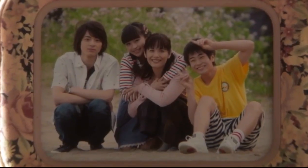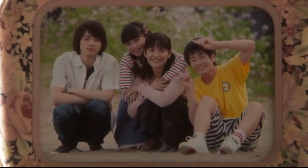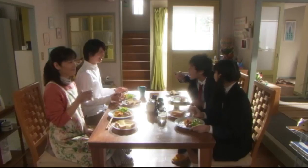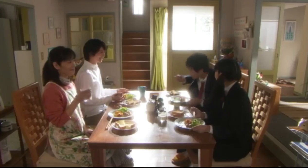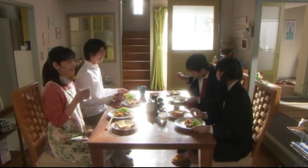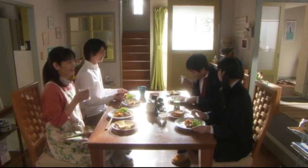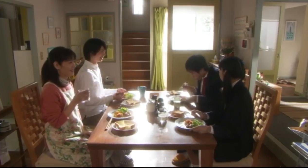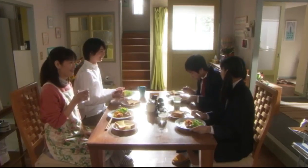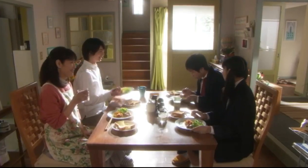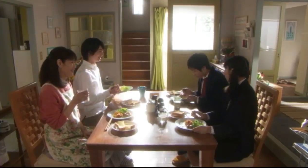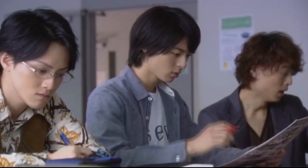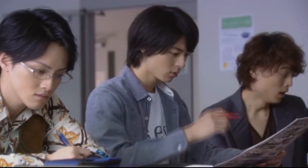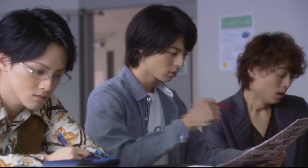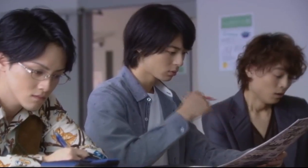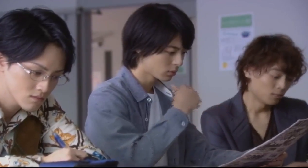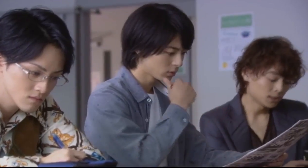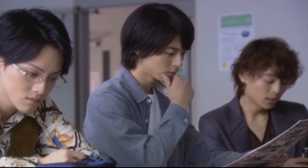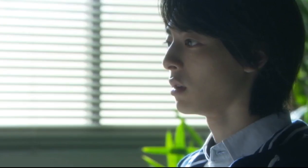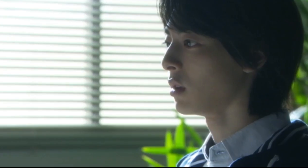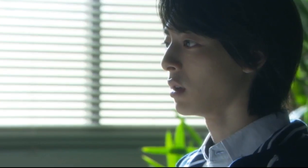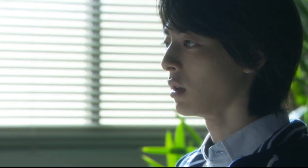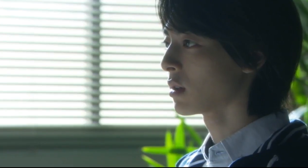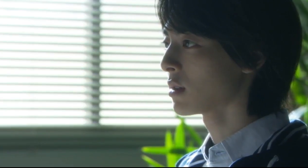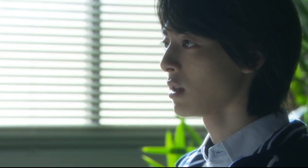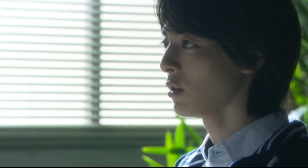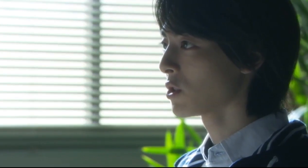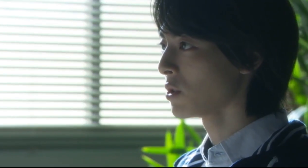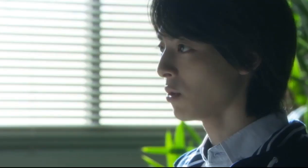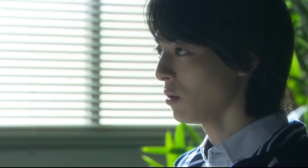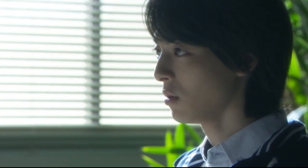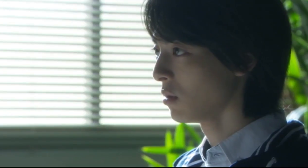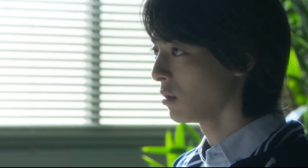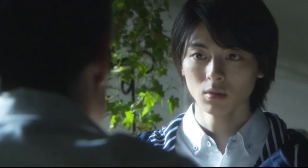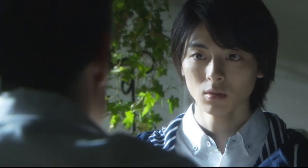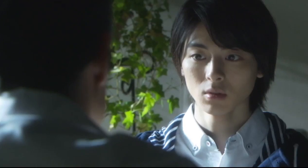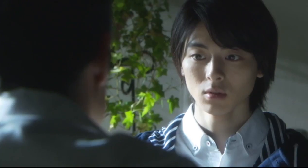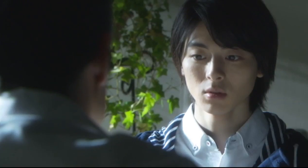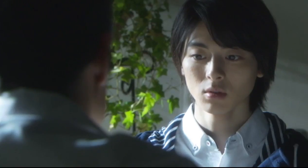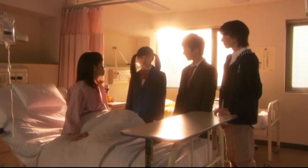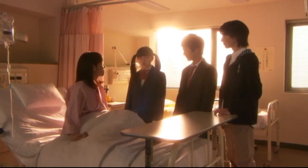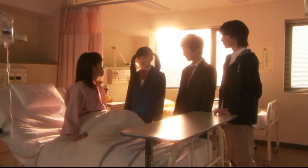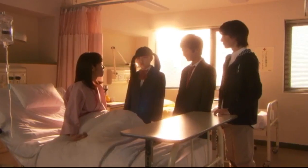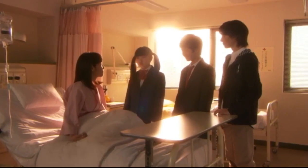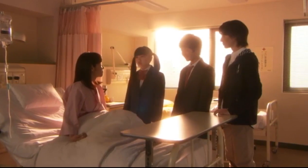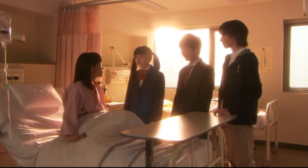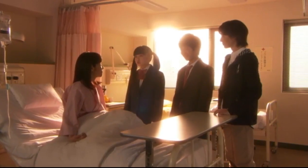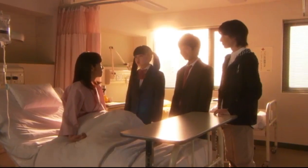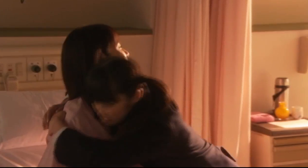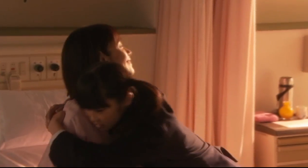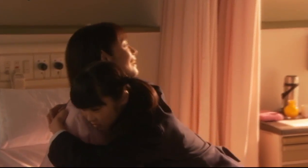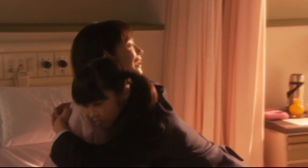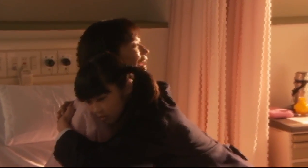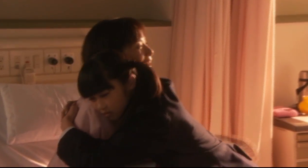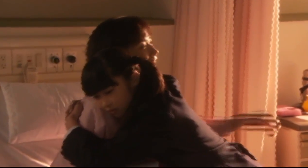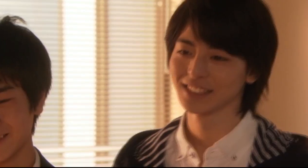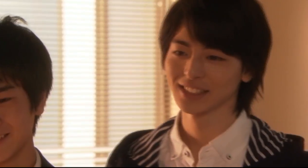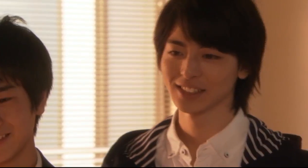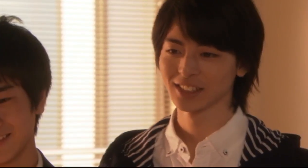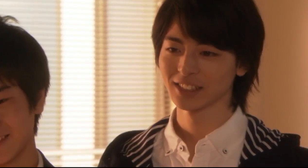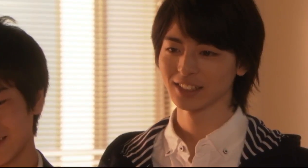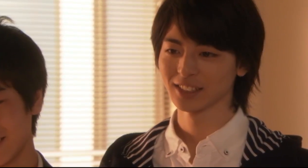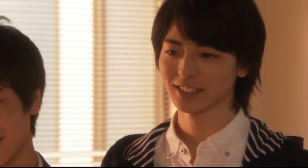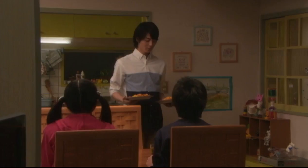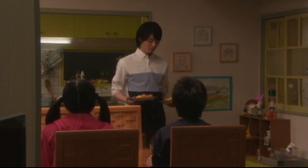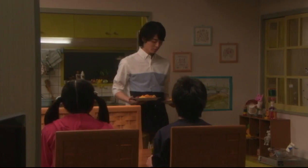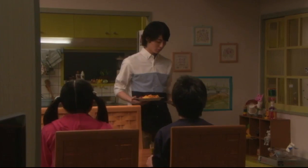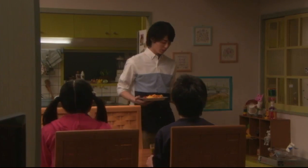Ritsu es el mayor de 3 hermanos. ¿Cancerígeno? Cuando su madre es hospitalizada debido a una enfermedad, él